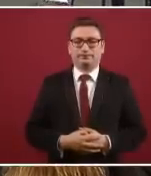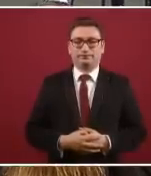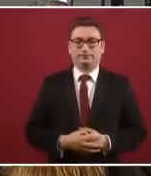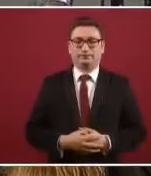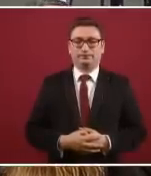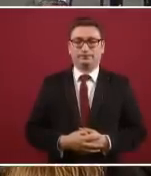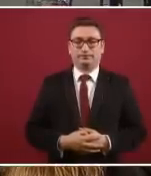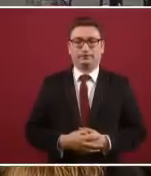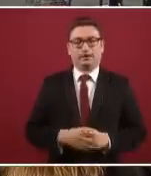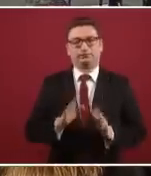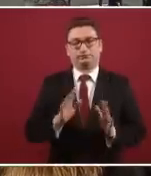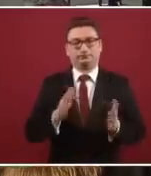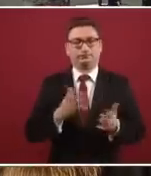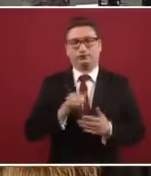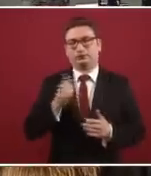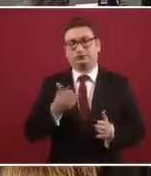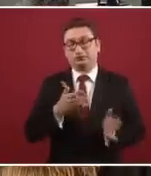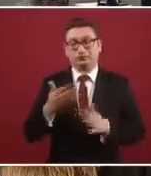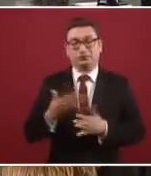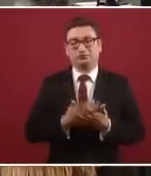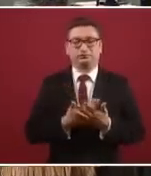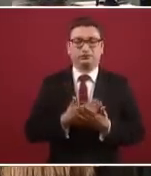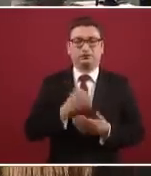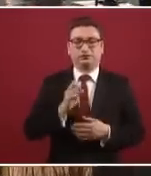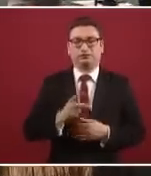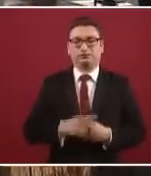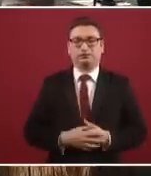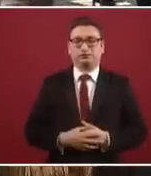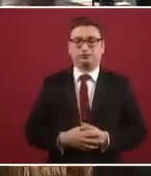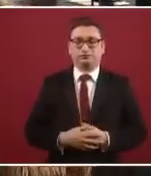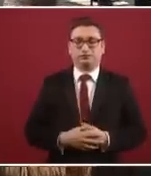puede esperar, pero vamos, empezamos contigo.